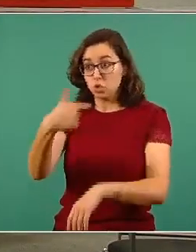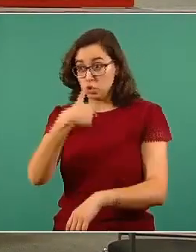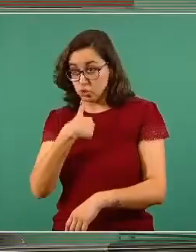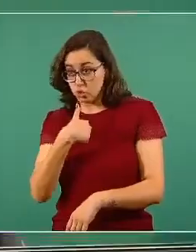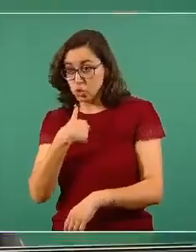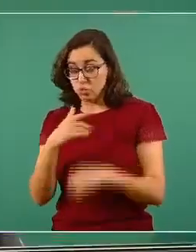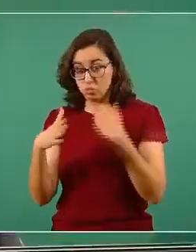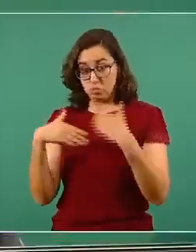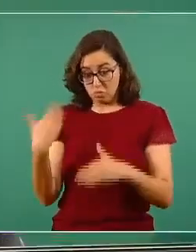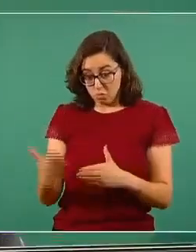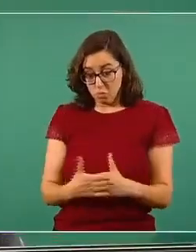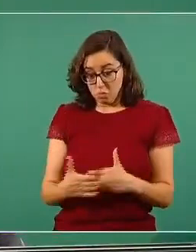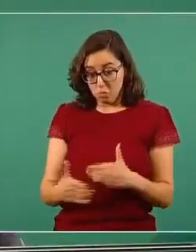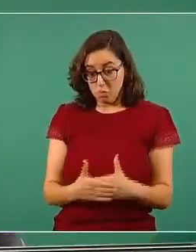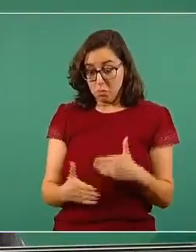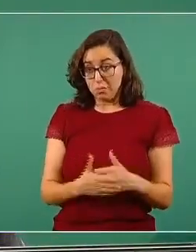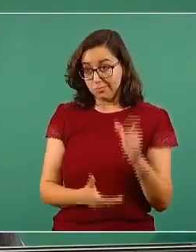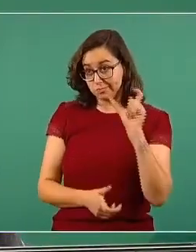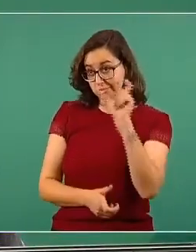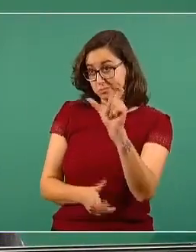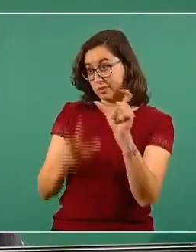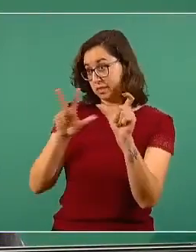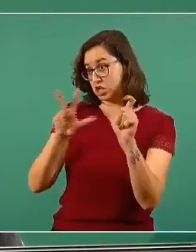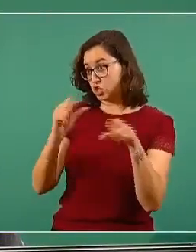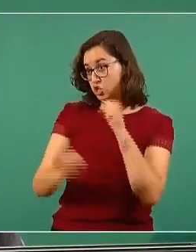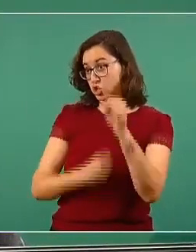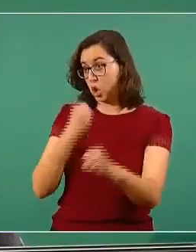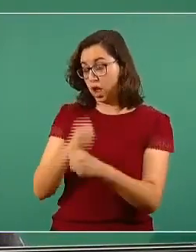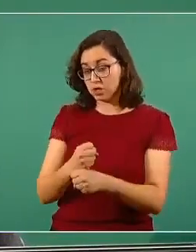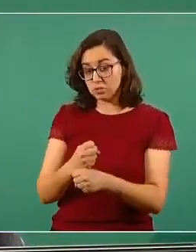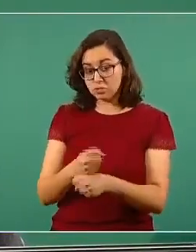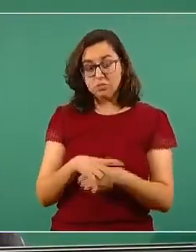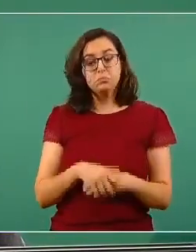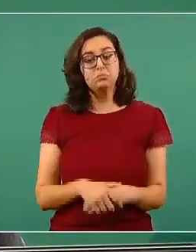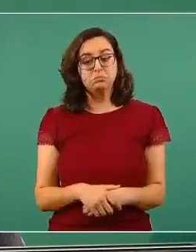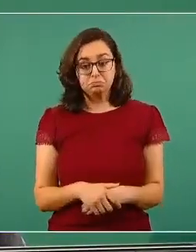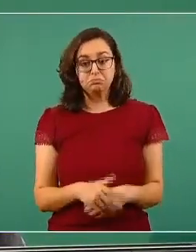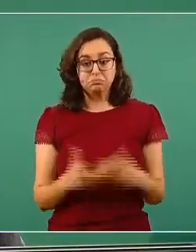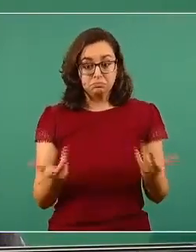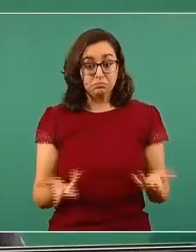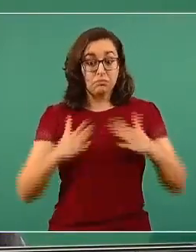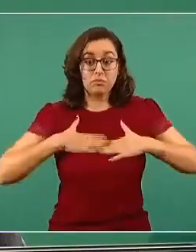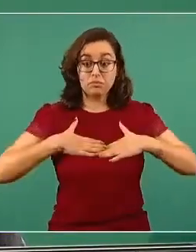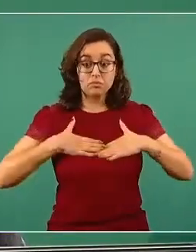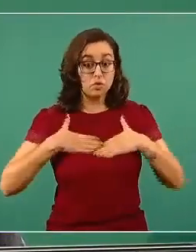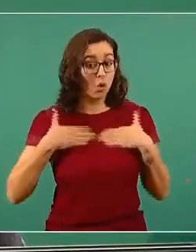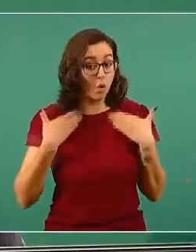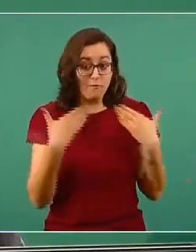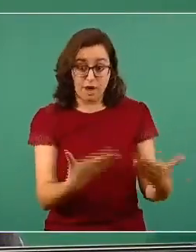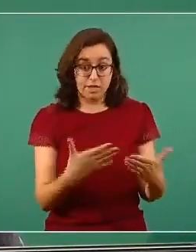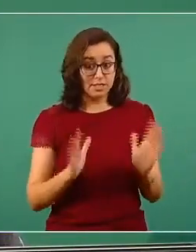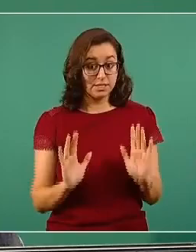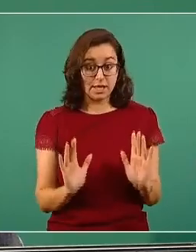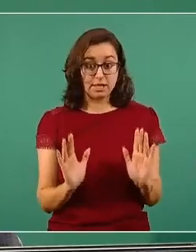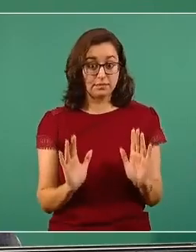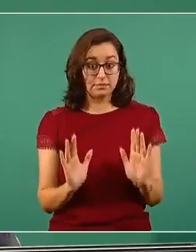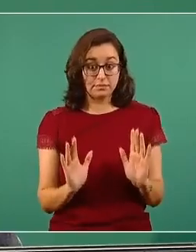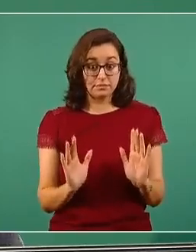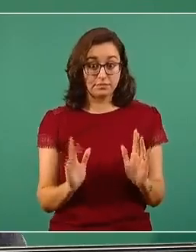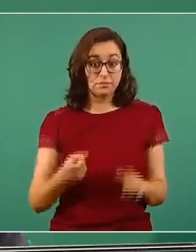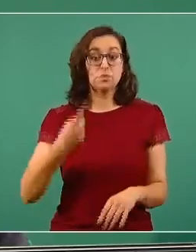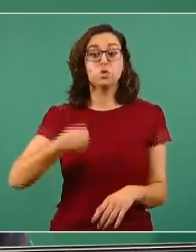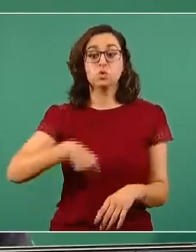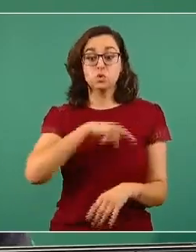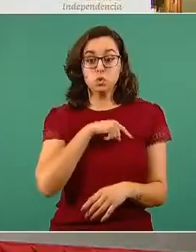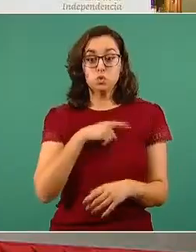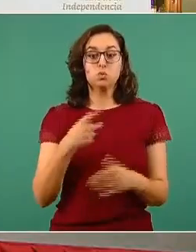su credencial donde se verifica la edad y en un criterio basado en la confianza, hemos insistido, el